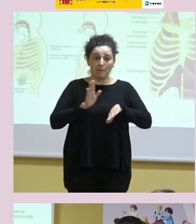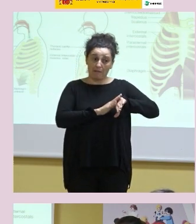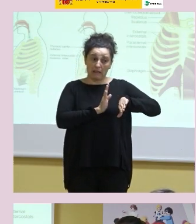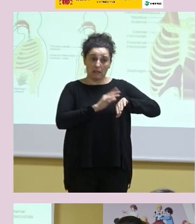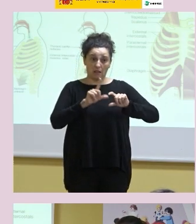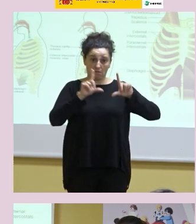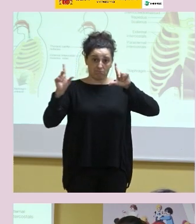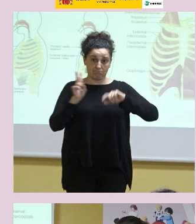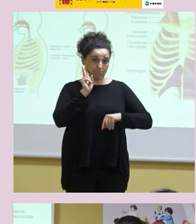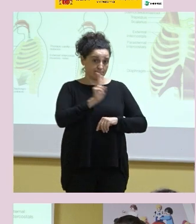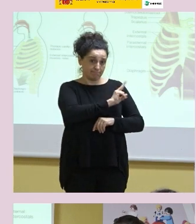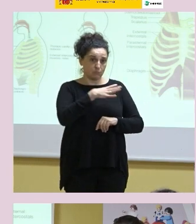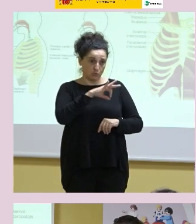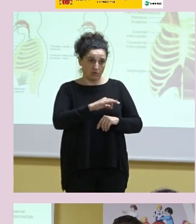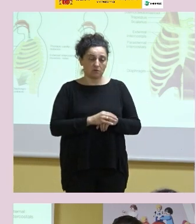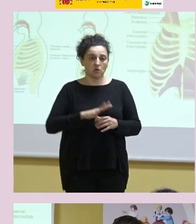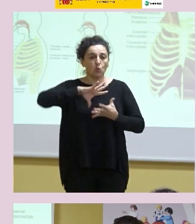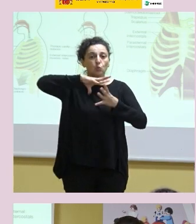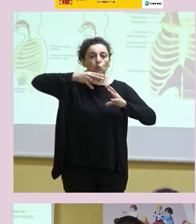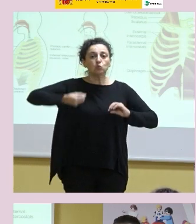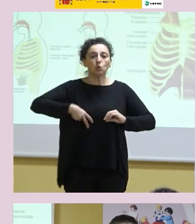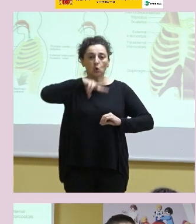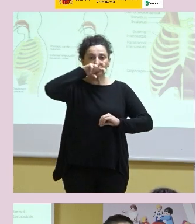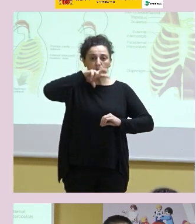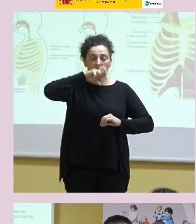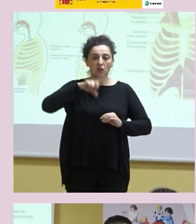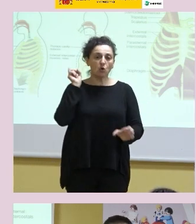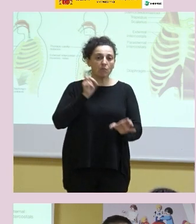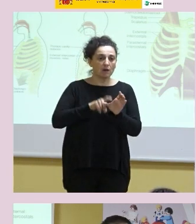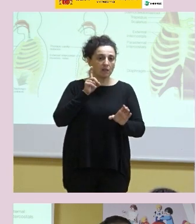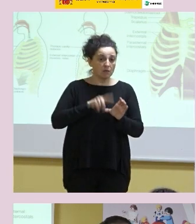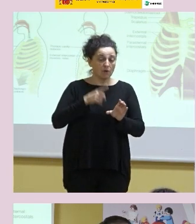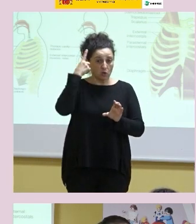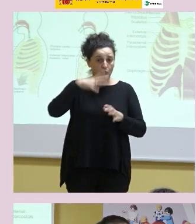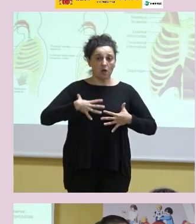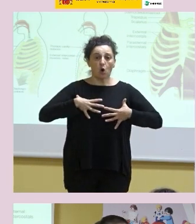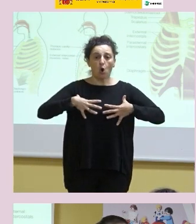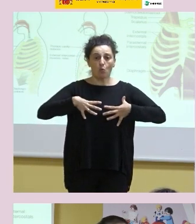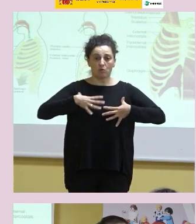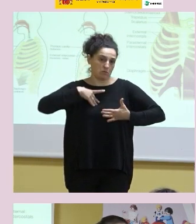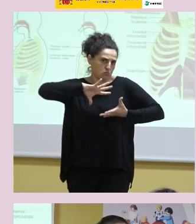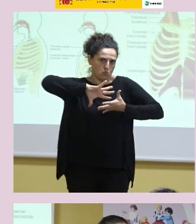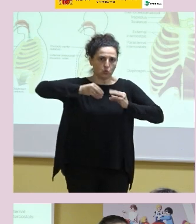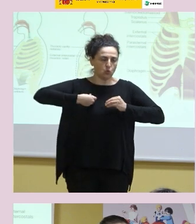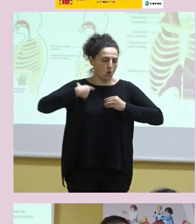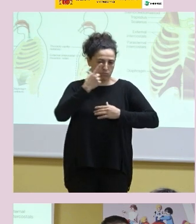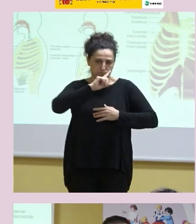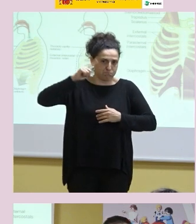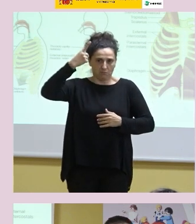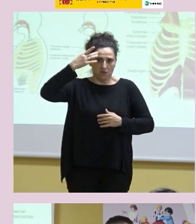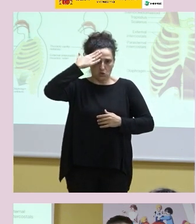diapositiva los músculos que participan en la respiración. Todos nosotros conocemos el diafragma como músculo por excelencia que participa en